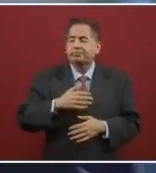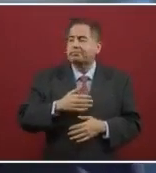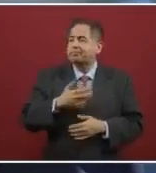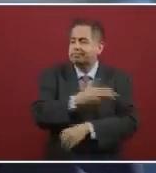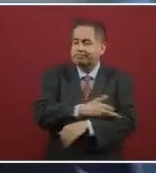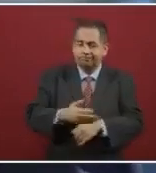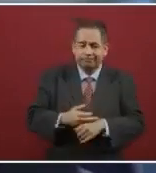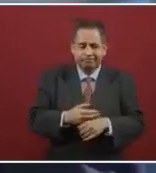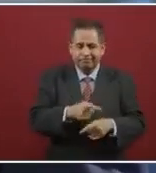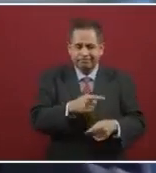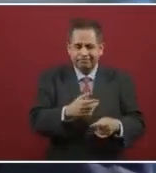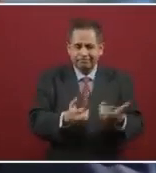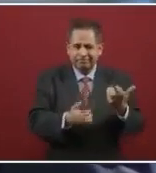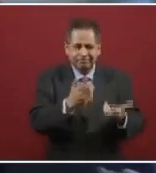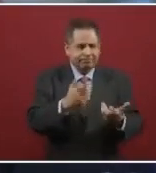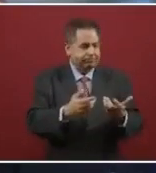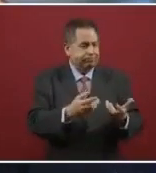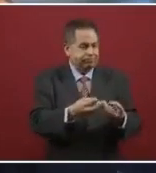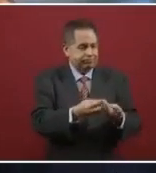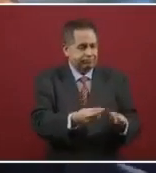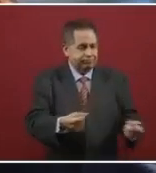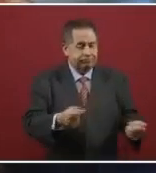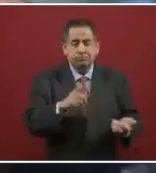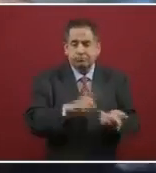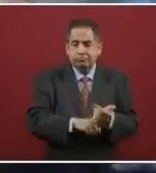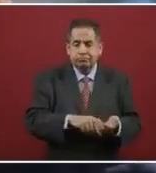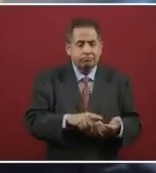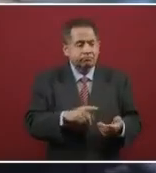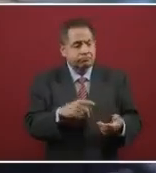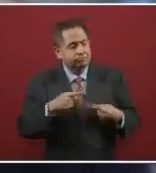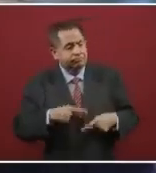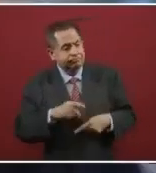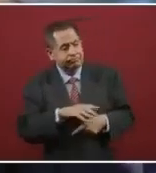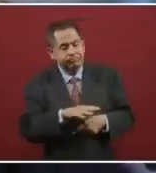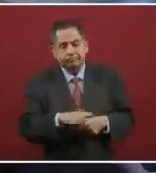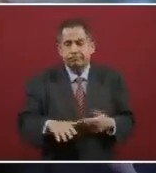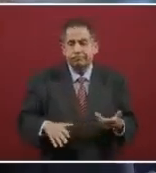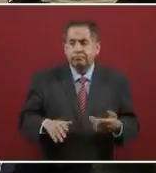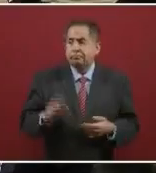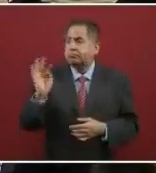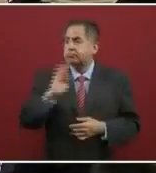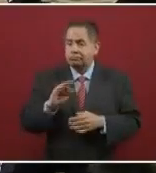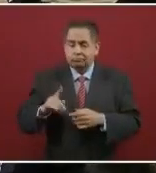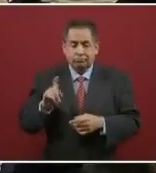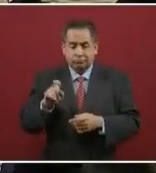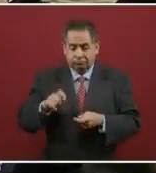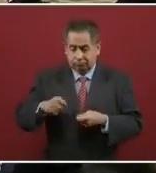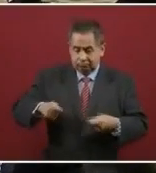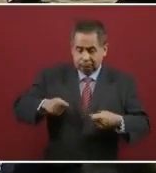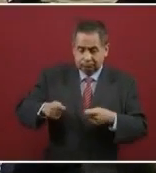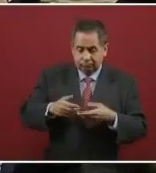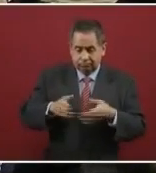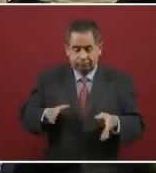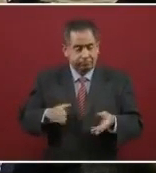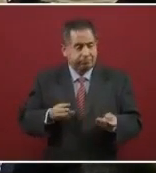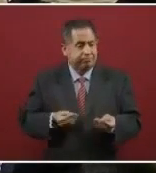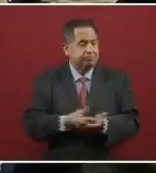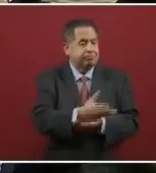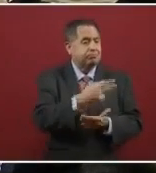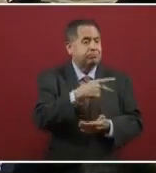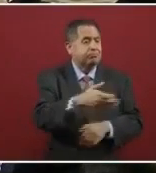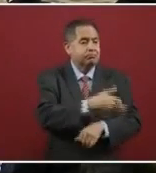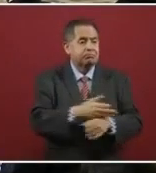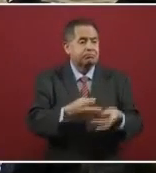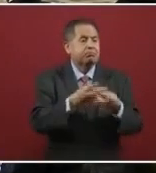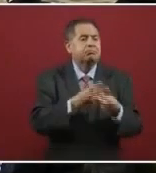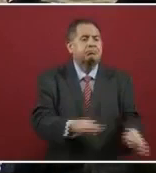fuera cerrado el canal de riego, ya que este era un canal de riego, y en cuanto se abriera y pasara el agua, se llevaría todas las cenizas y los restos de sus